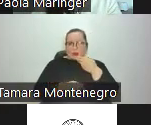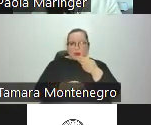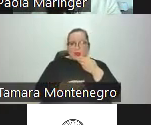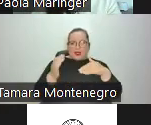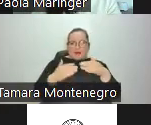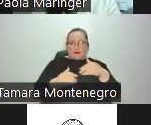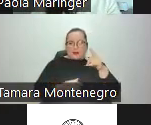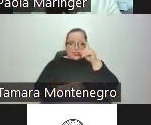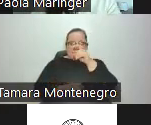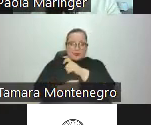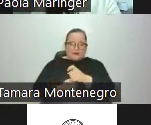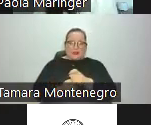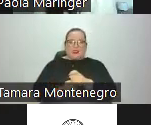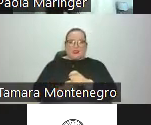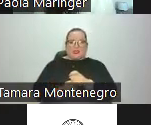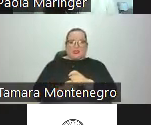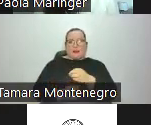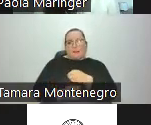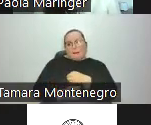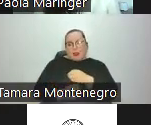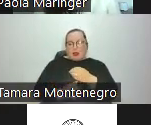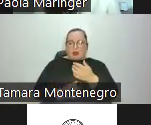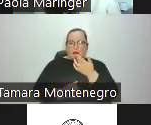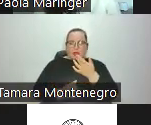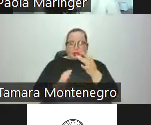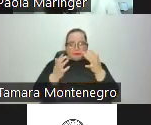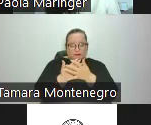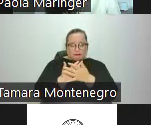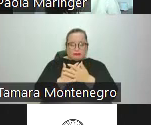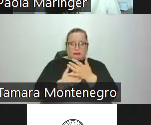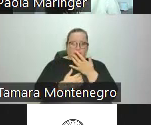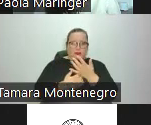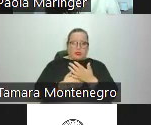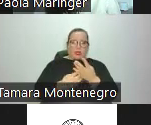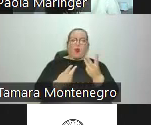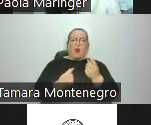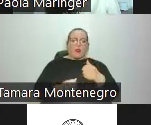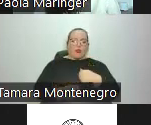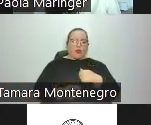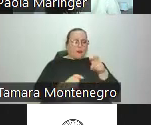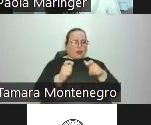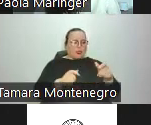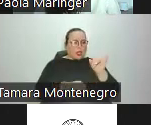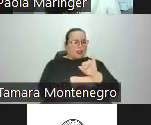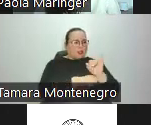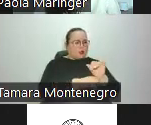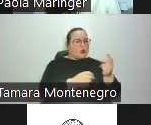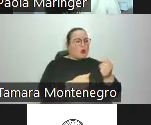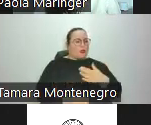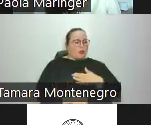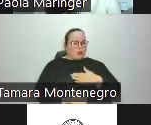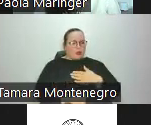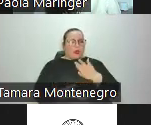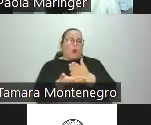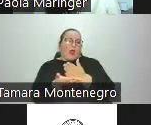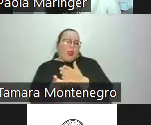se le pone triste la pista y oscura porque dice, ¿cuánto valgo para las instituciones? ¿Cuánto valgo para el colegio que